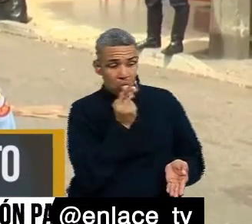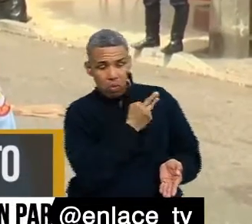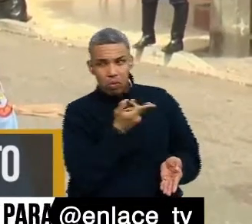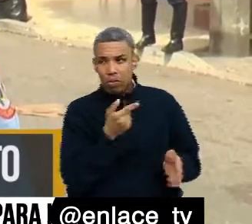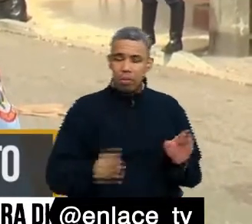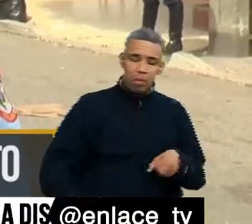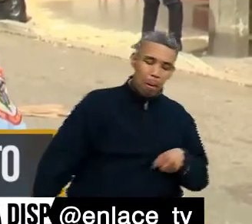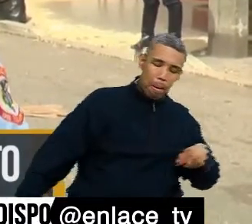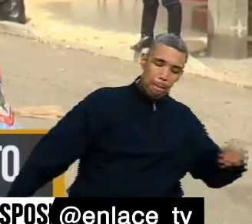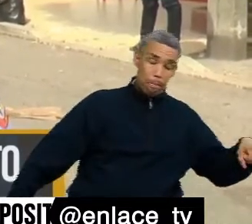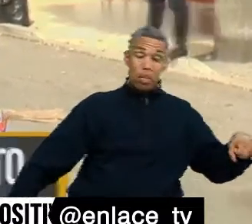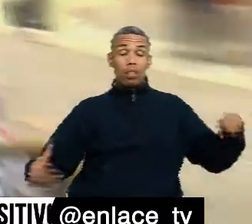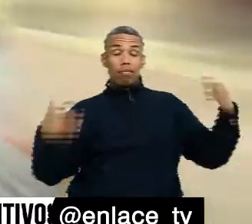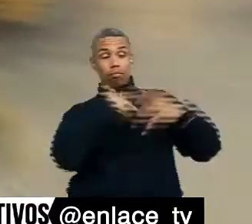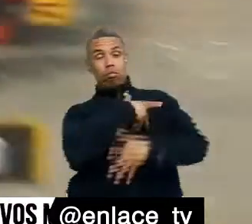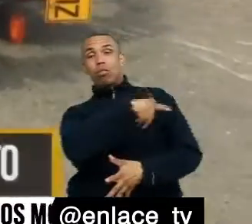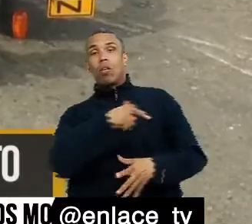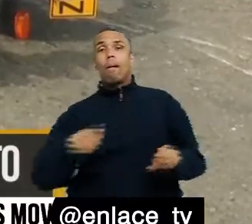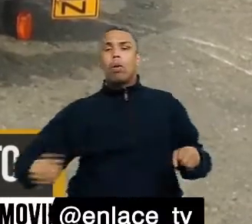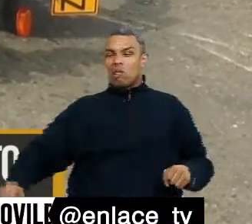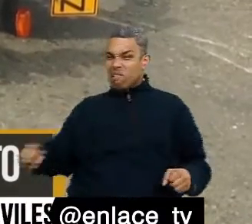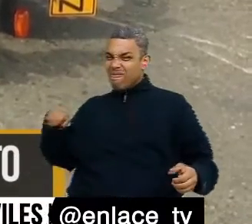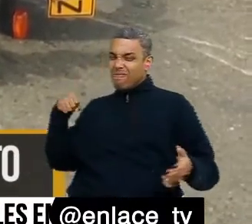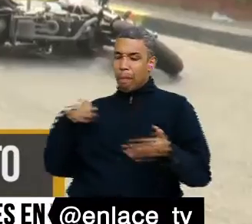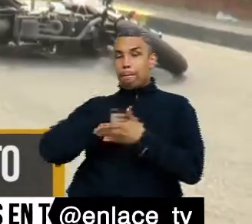este motociclista y se presenta el accidente.